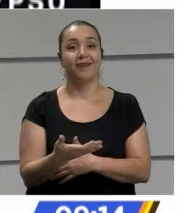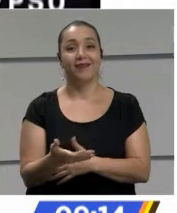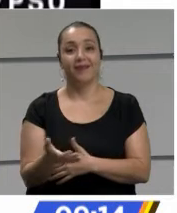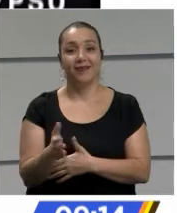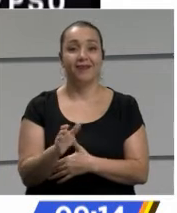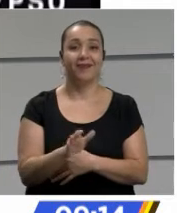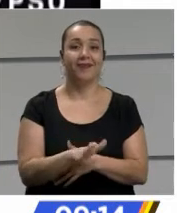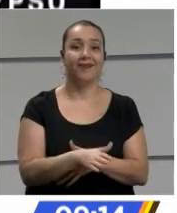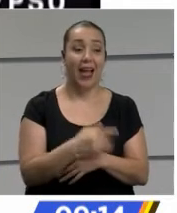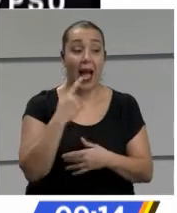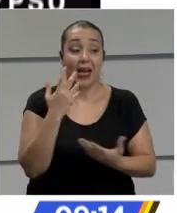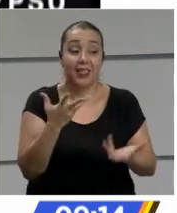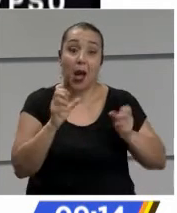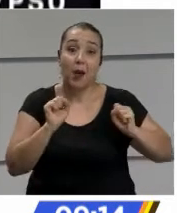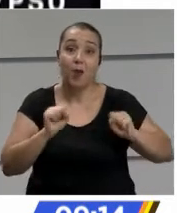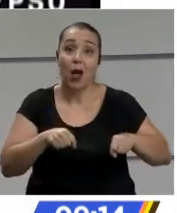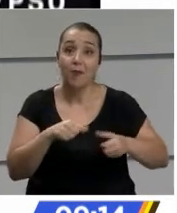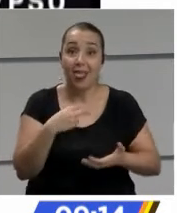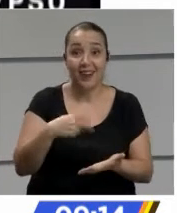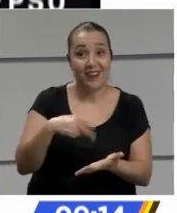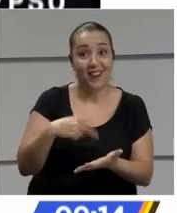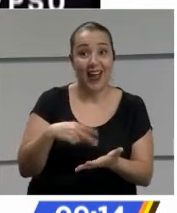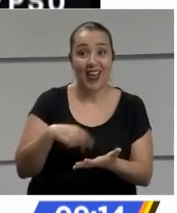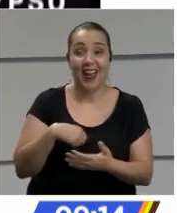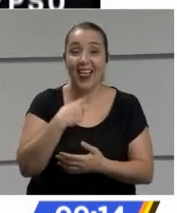rico. Es más, aquí se vale bailar.